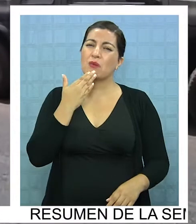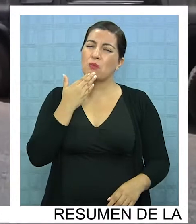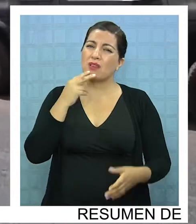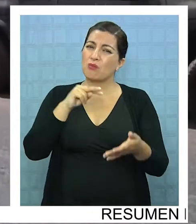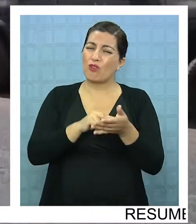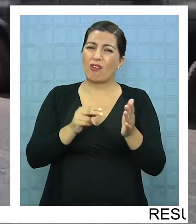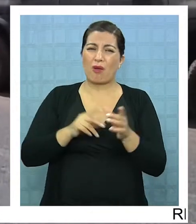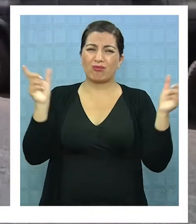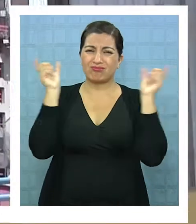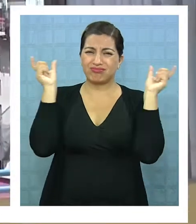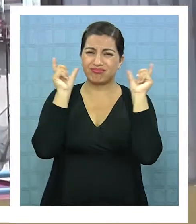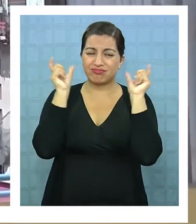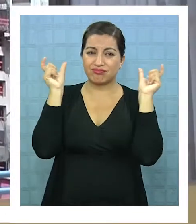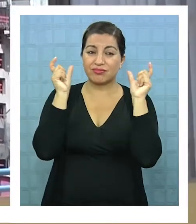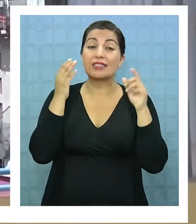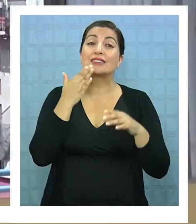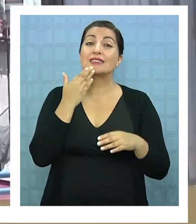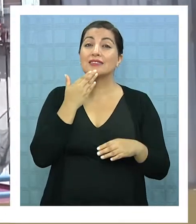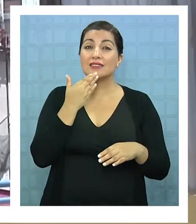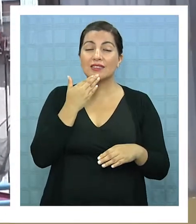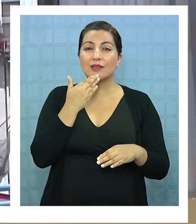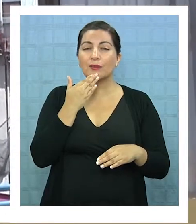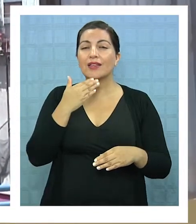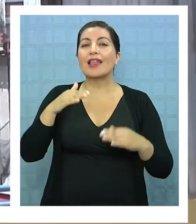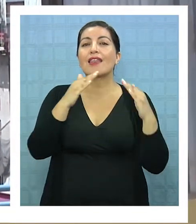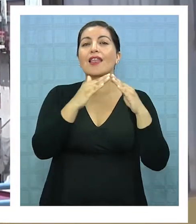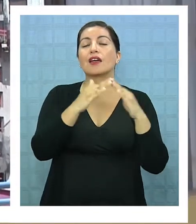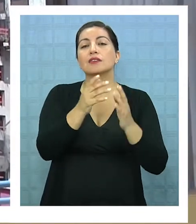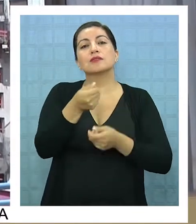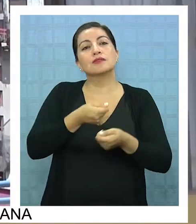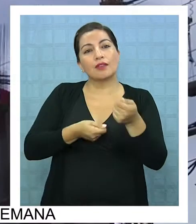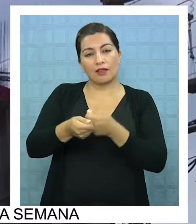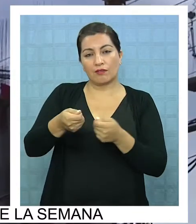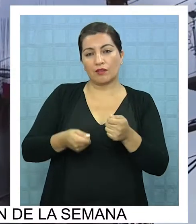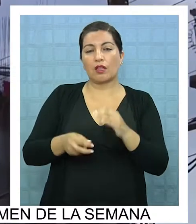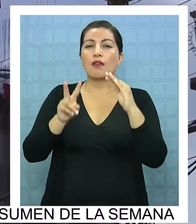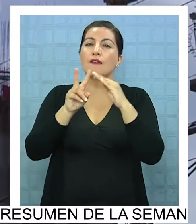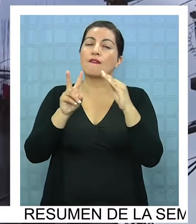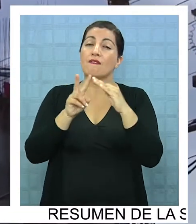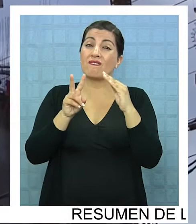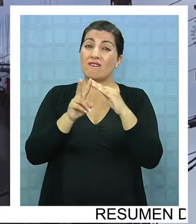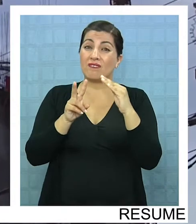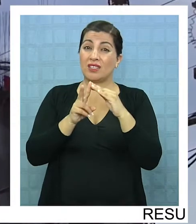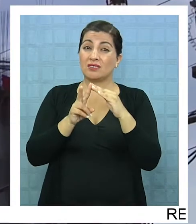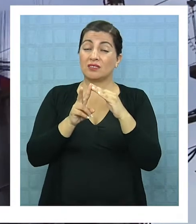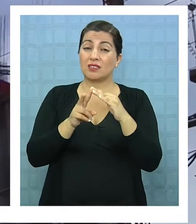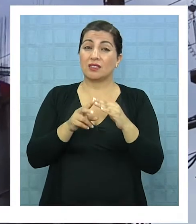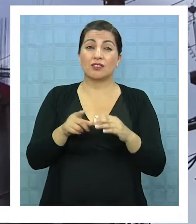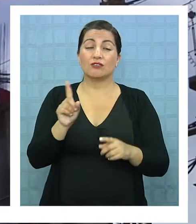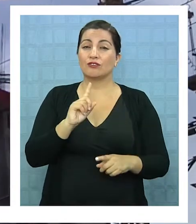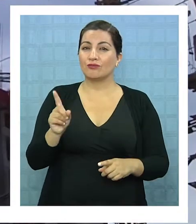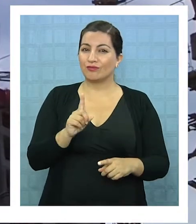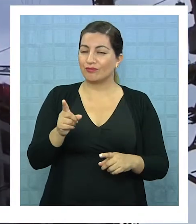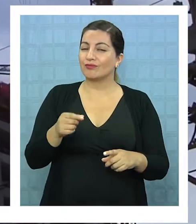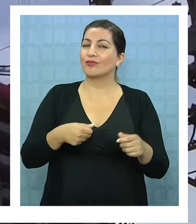ejecución, se aprecia la oferta de antiguas residencias en venta, vecinos correteados por la sombra.